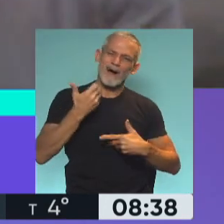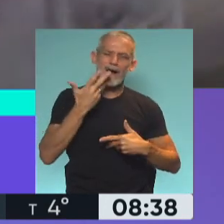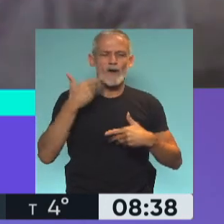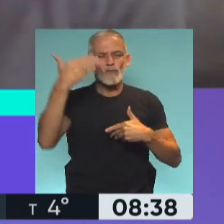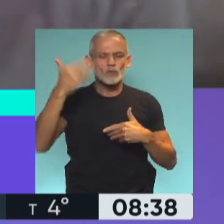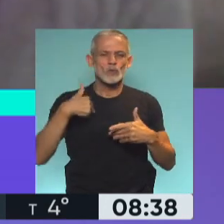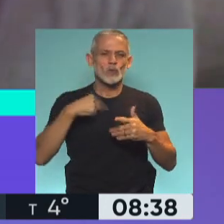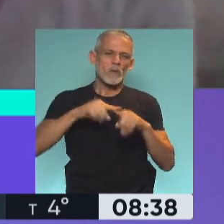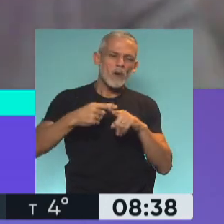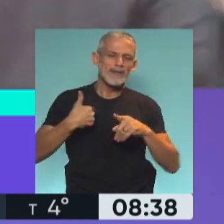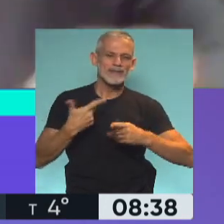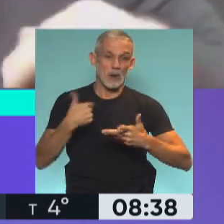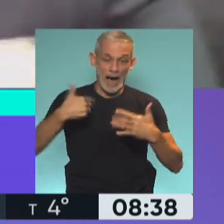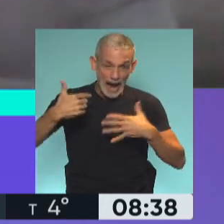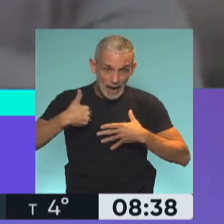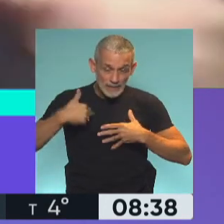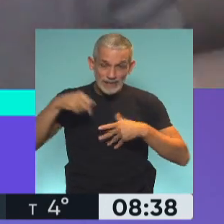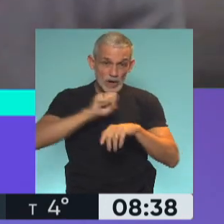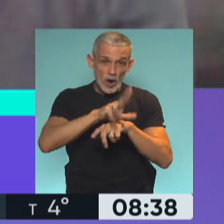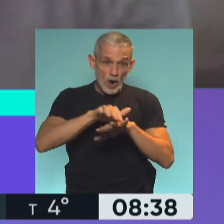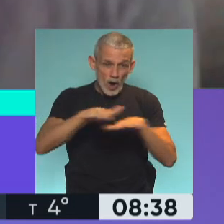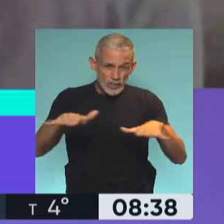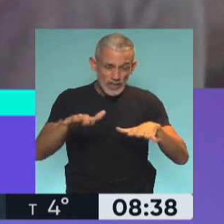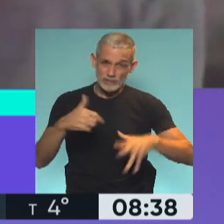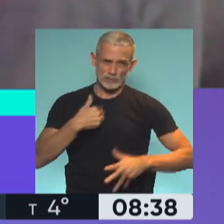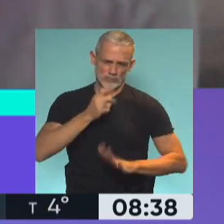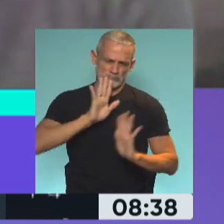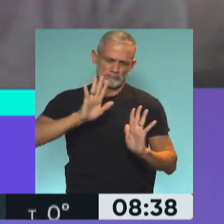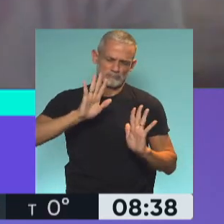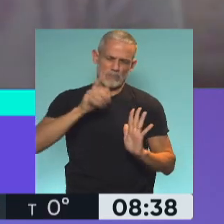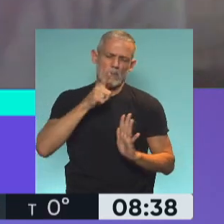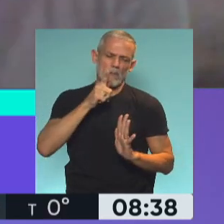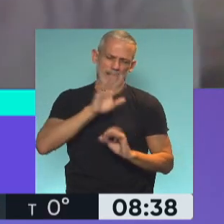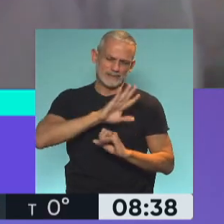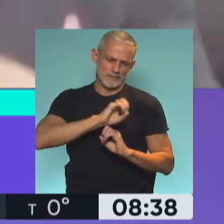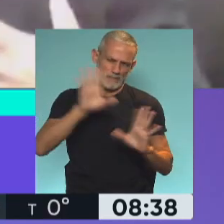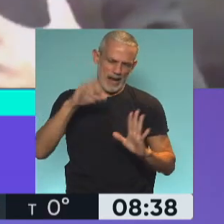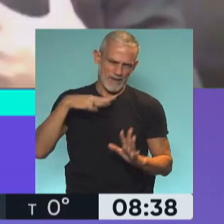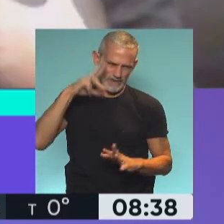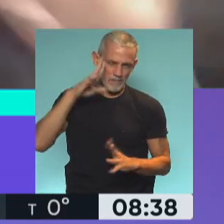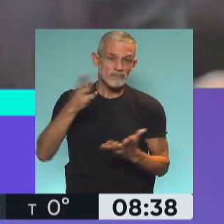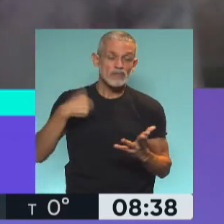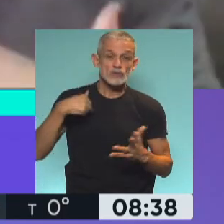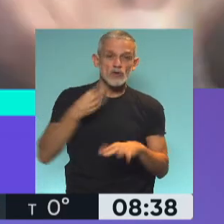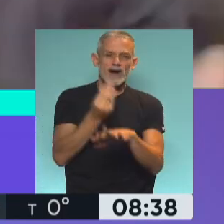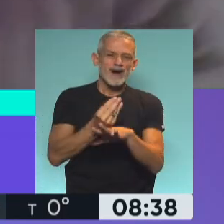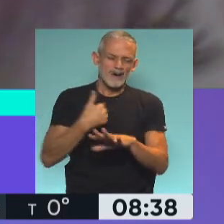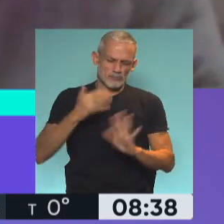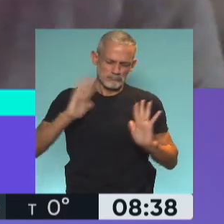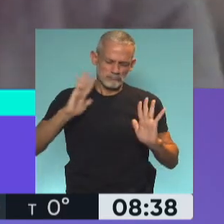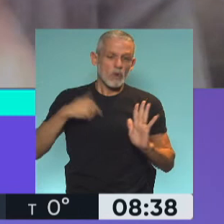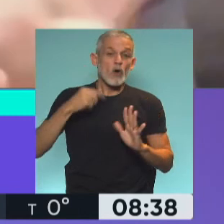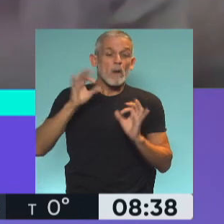sus deseos políticos. A mí eso, en este contexto, me parece un desatino total, así que yo mi propia candidatura no la milito. Cuando